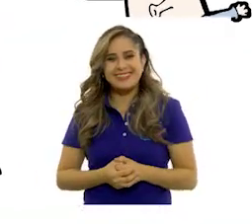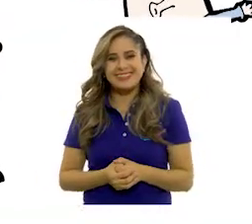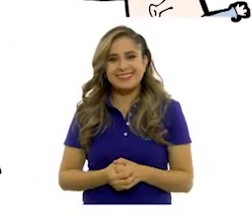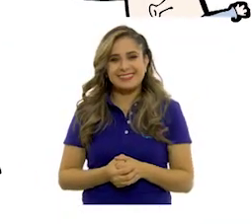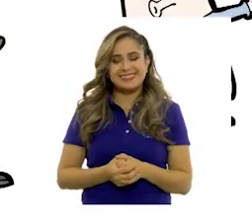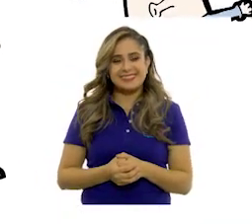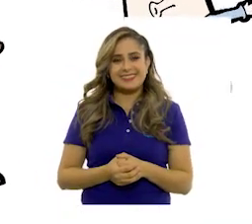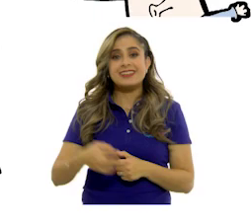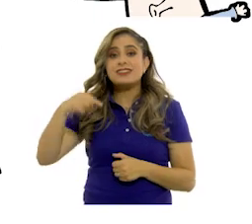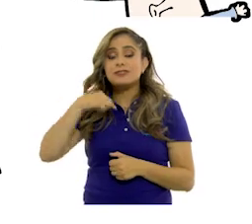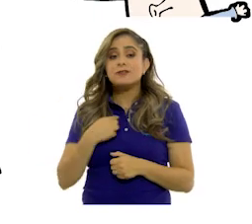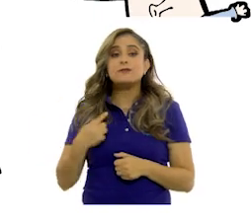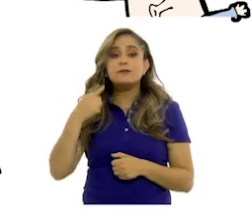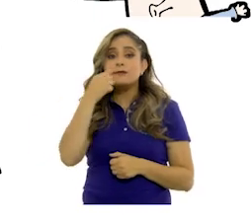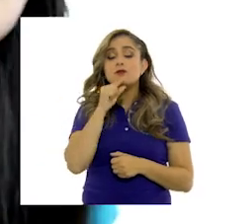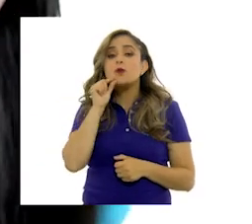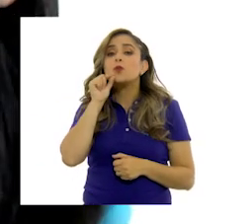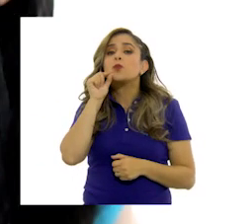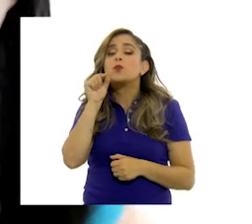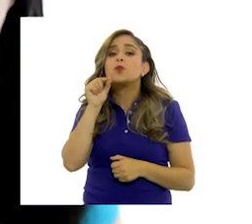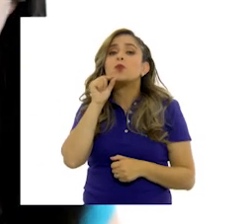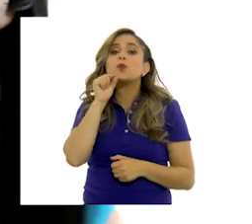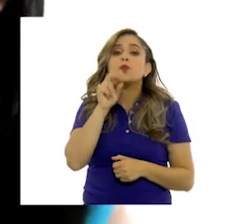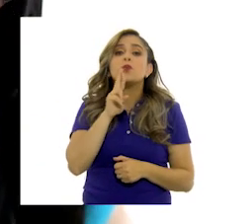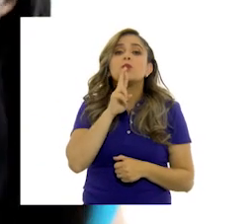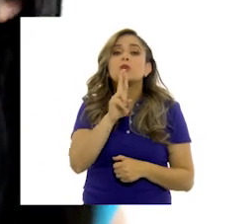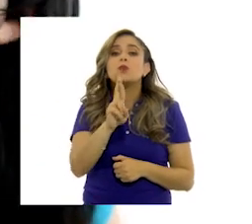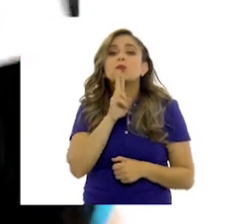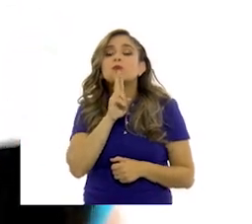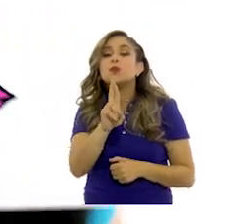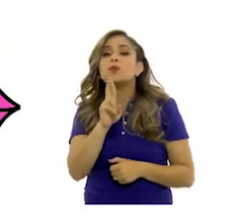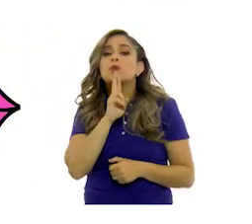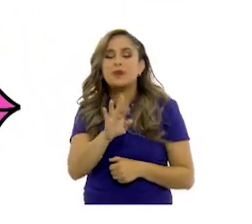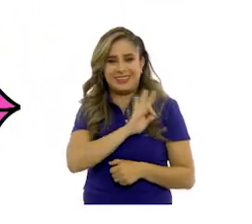Si junto mis labios puedo chiflar.